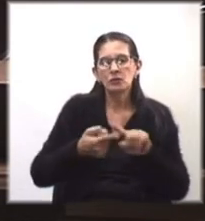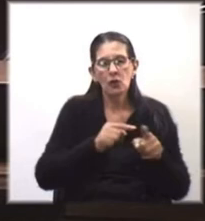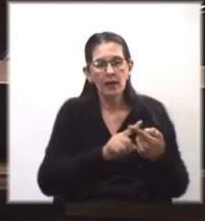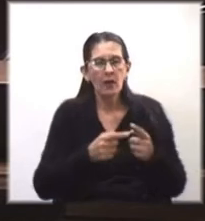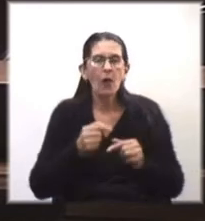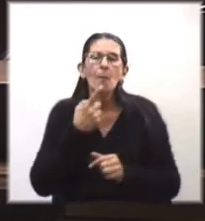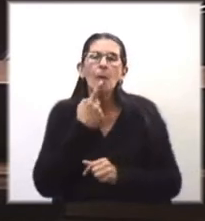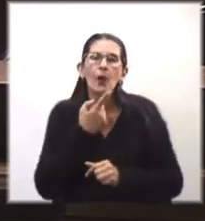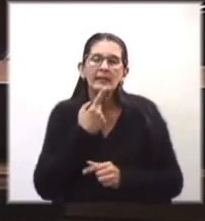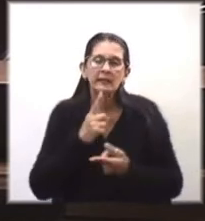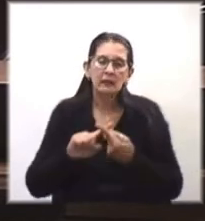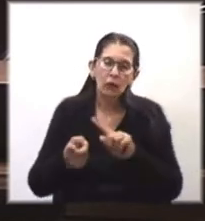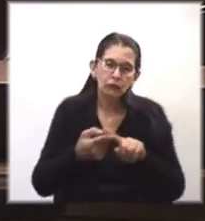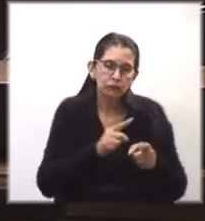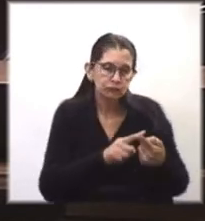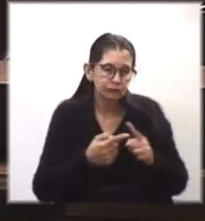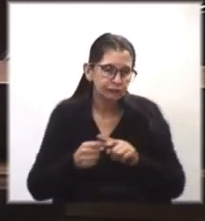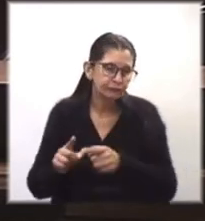partidos políticos